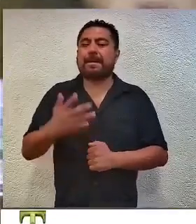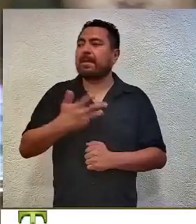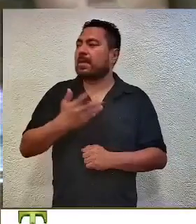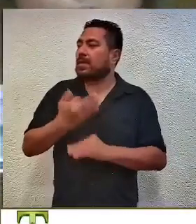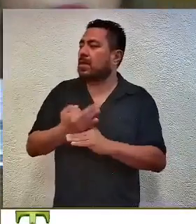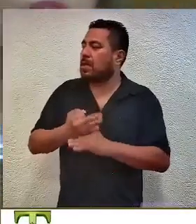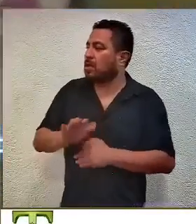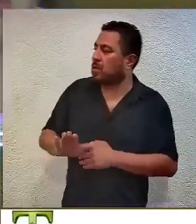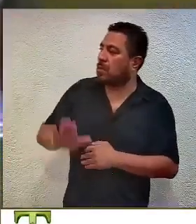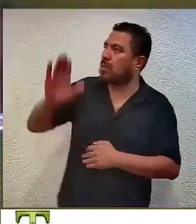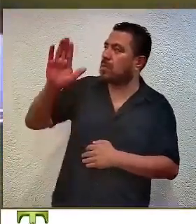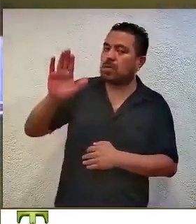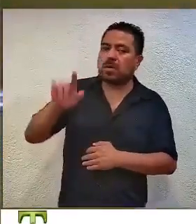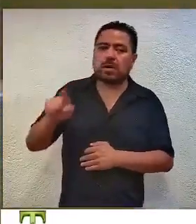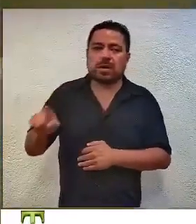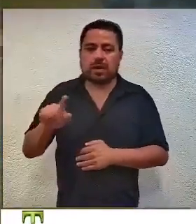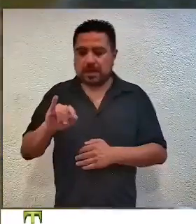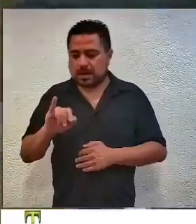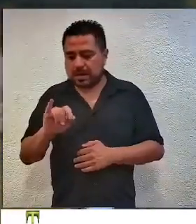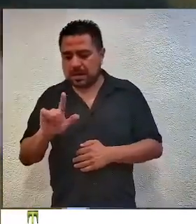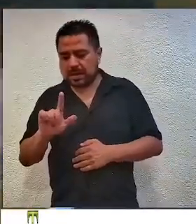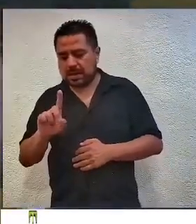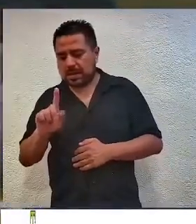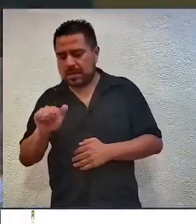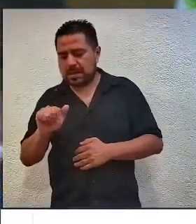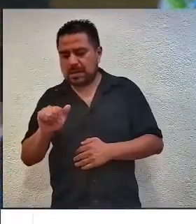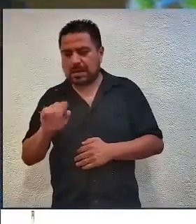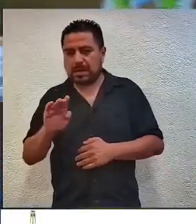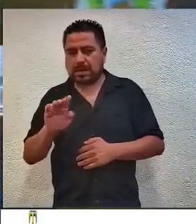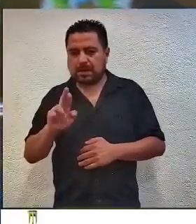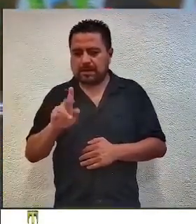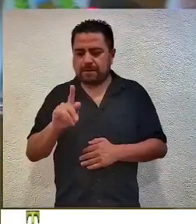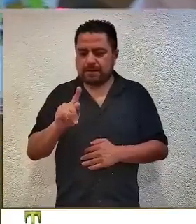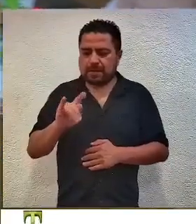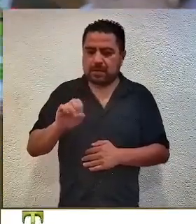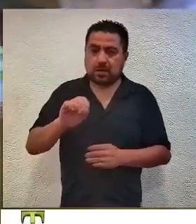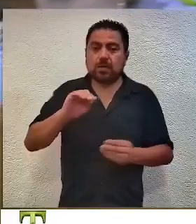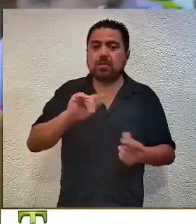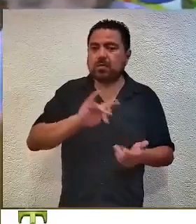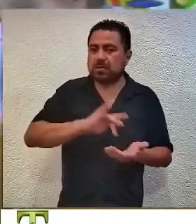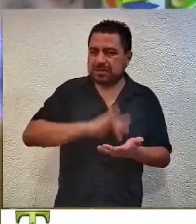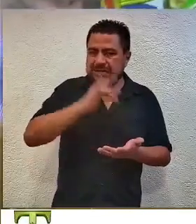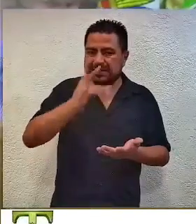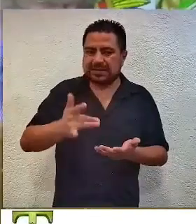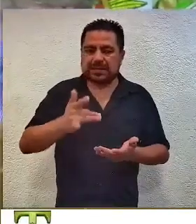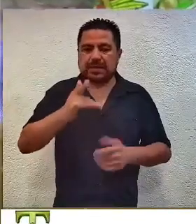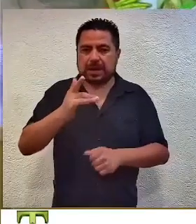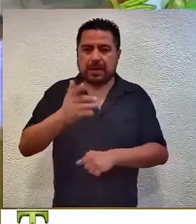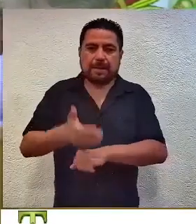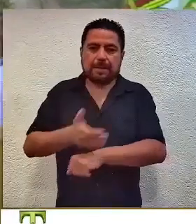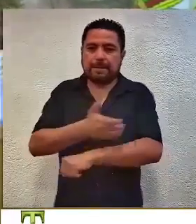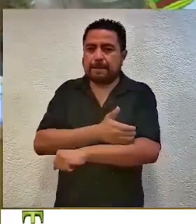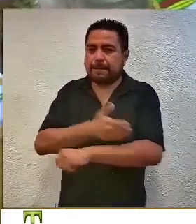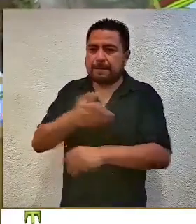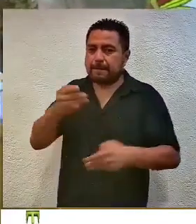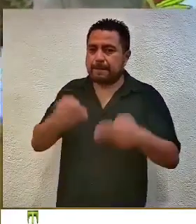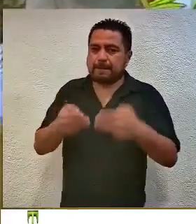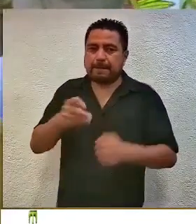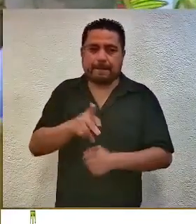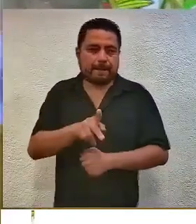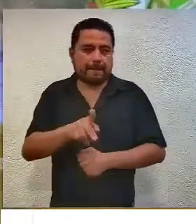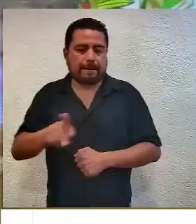la voz la magistrada Hilda Rosa Delgado Brito. Sí, muchas gracias, compañeras magistradas,